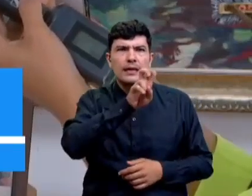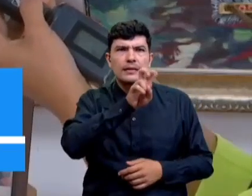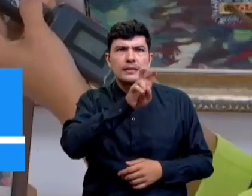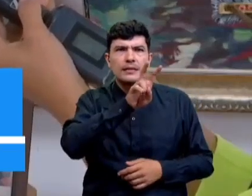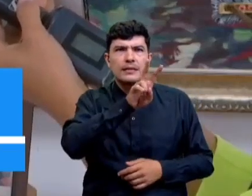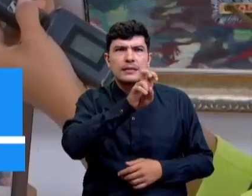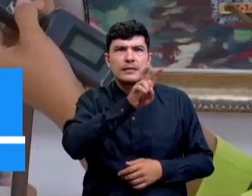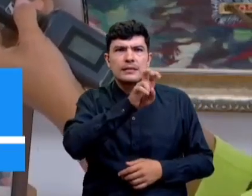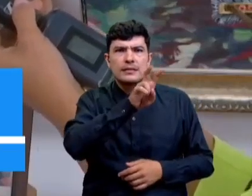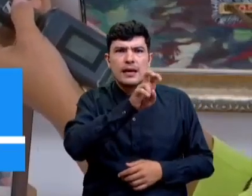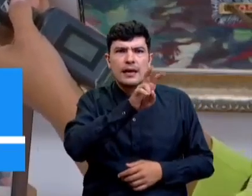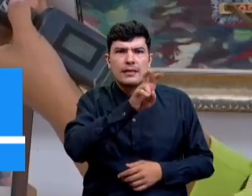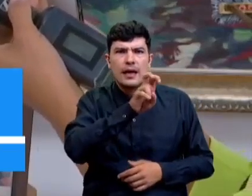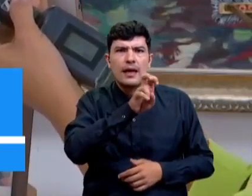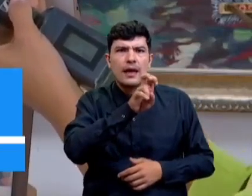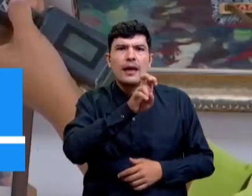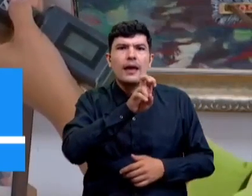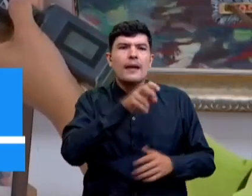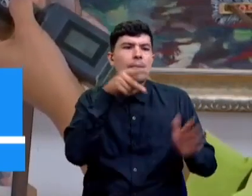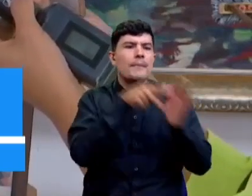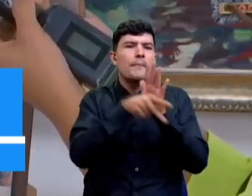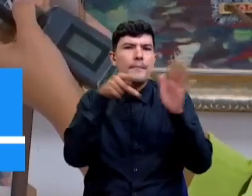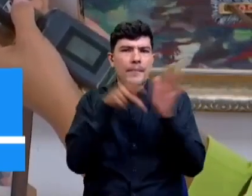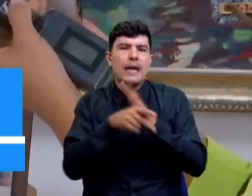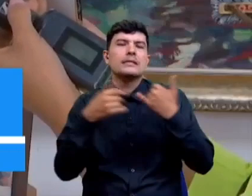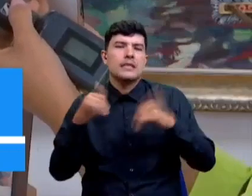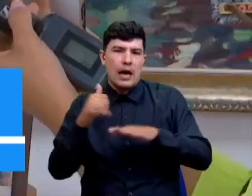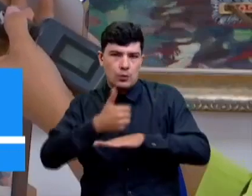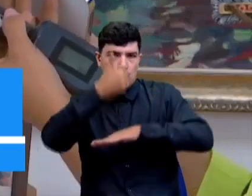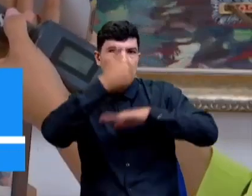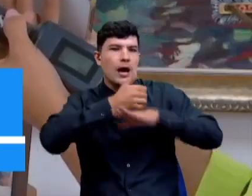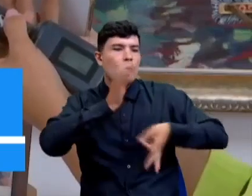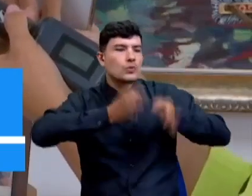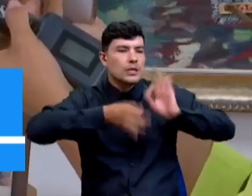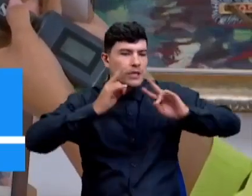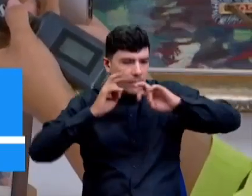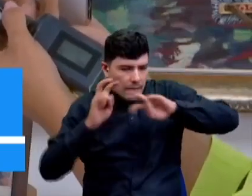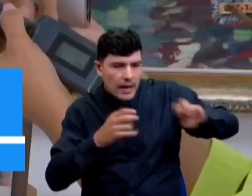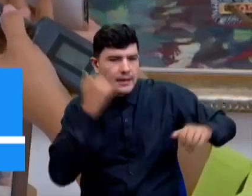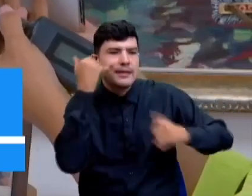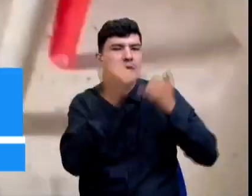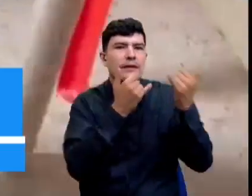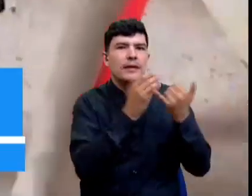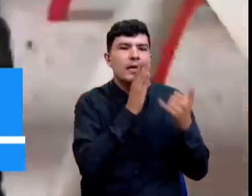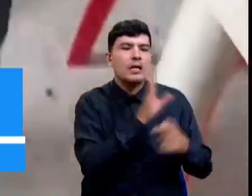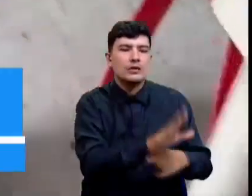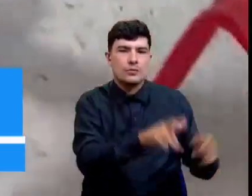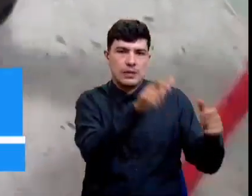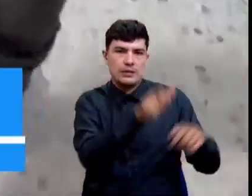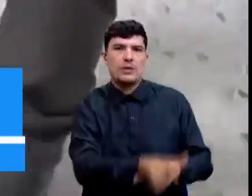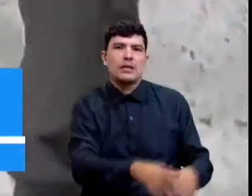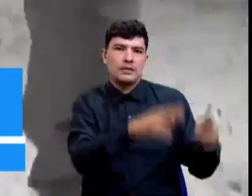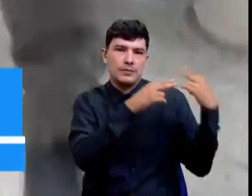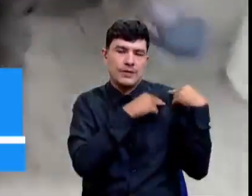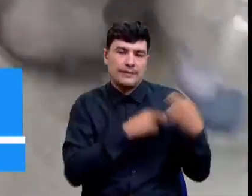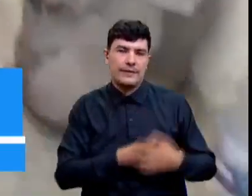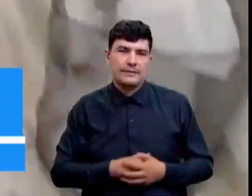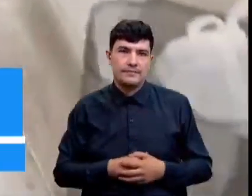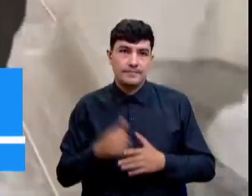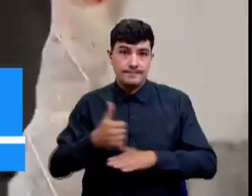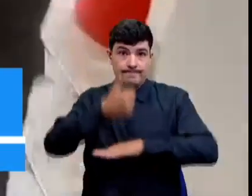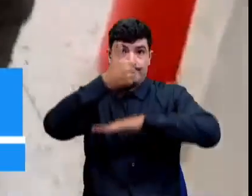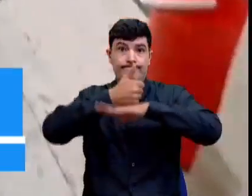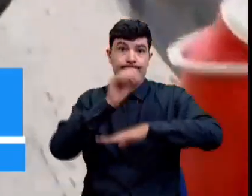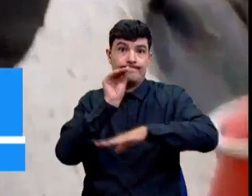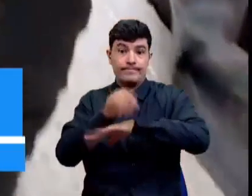cada 10 que han acaecido. Y puede incrementar porque hay algunos por esclarecer con vocación de éxito. Las autoridades aseguran